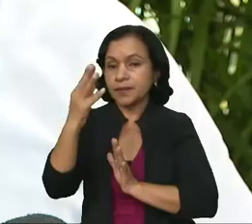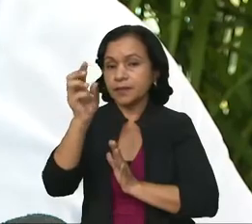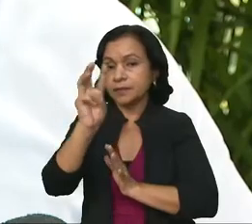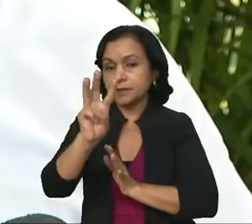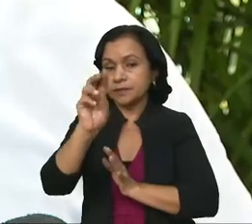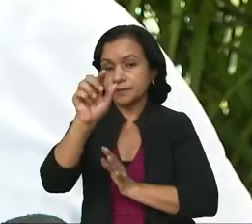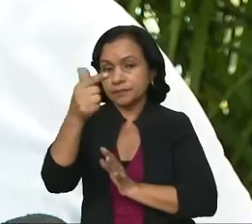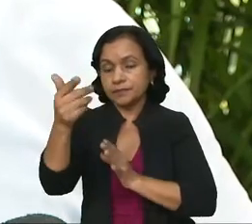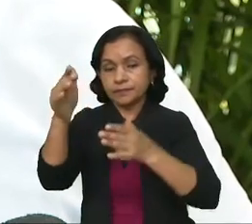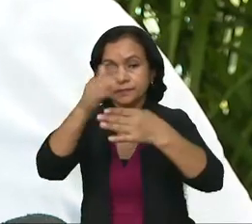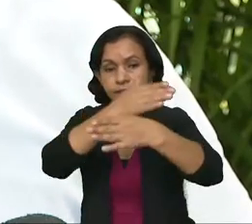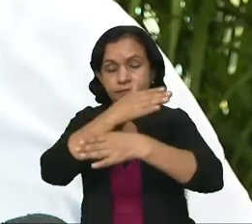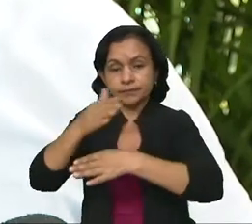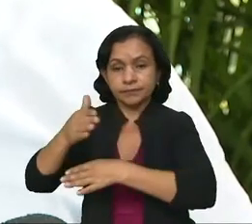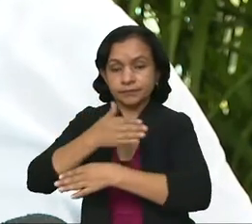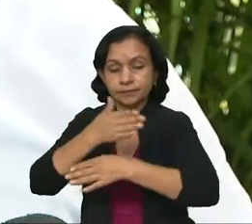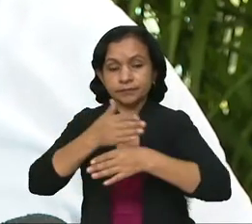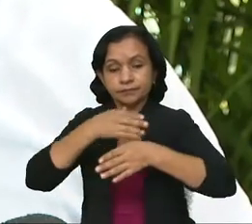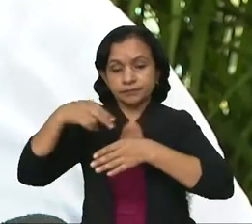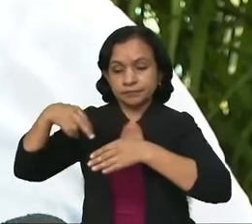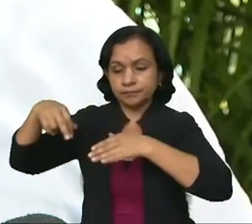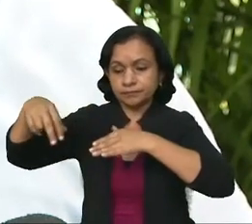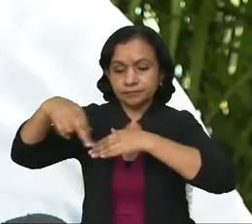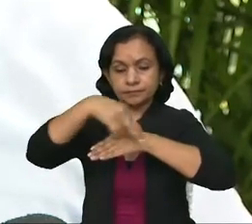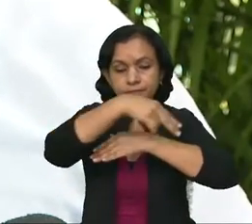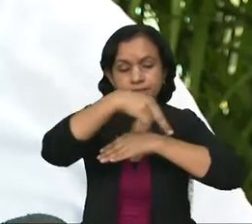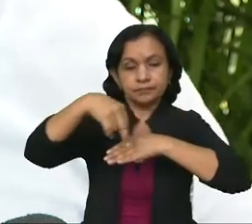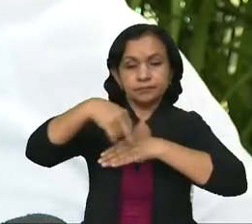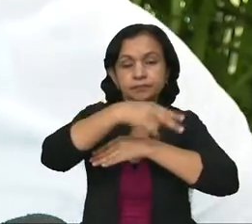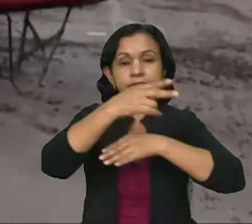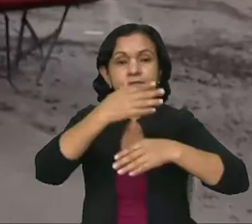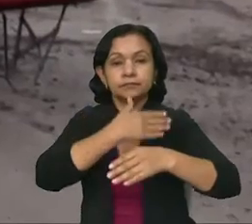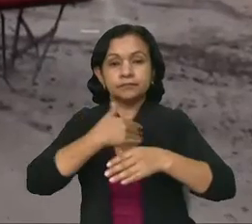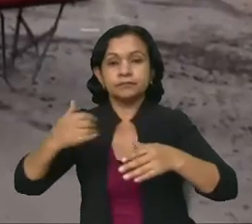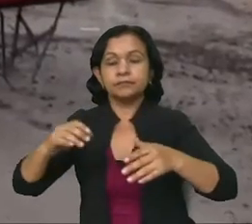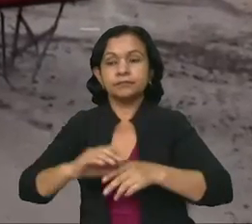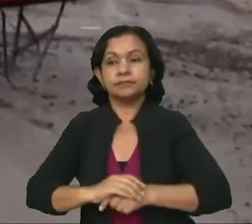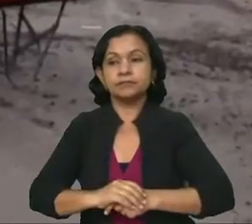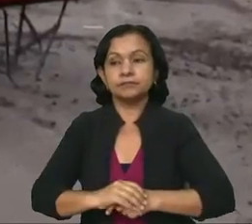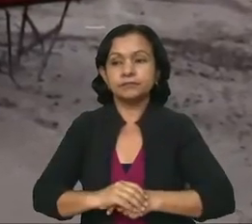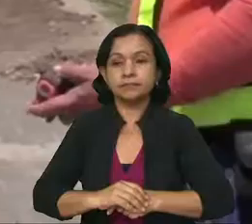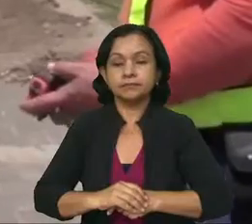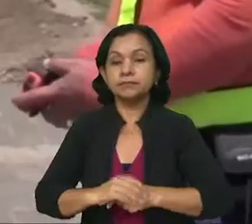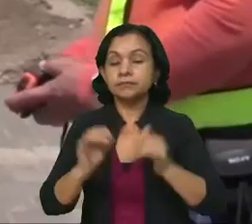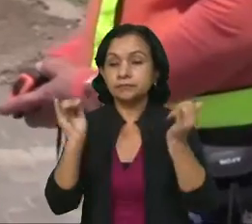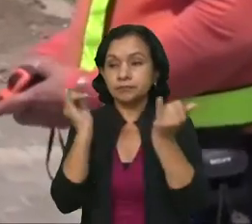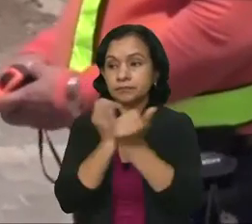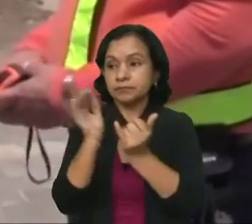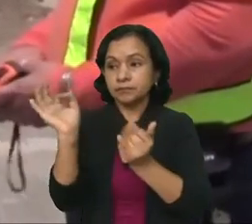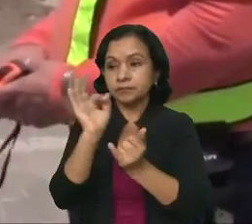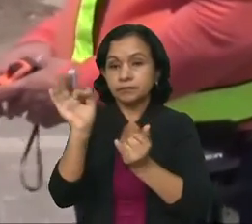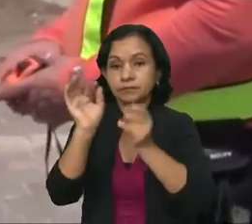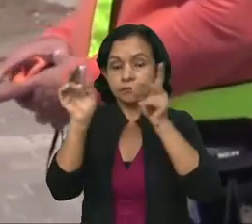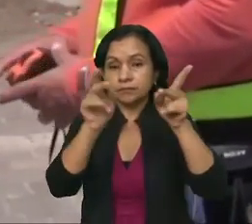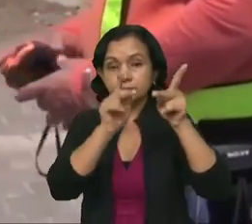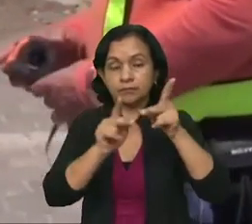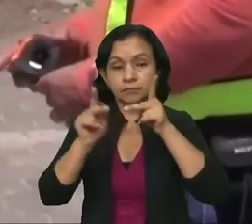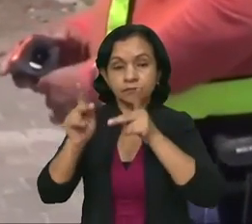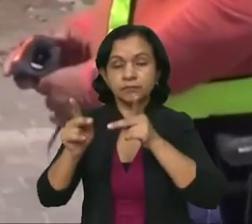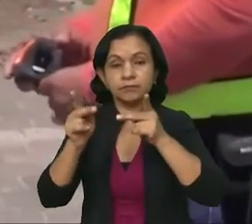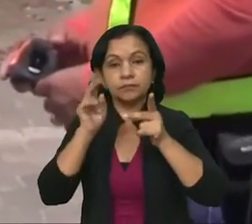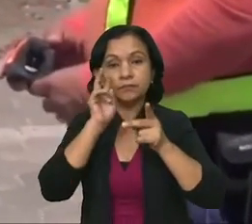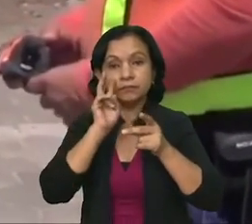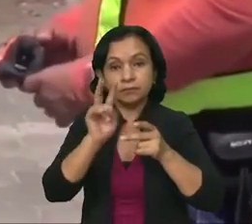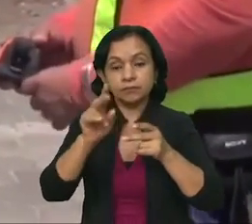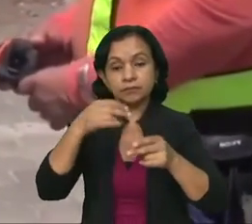6.937 metros lineales de andenes que se han venido construyendo y mejorando. Asimismo, las autoridades han proyectado